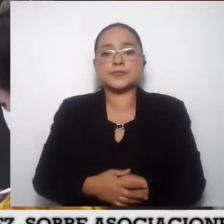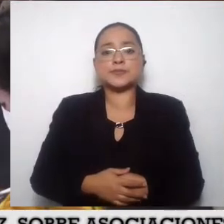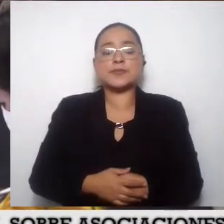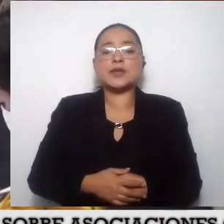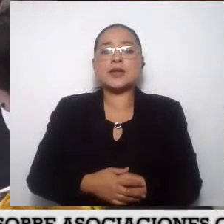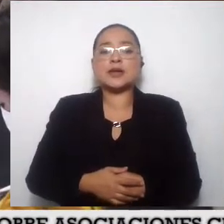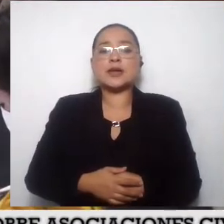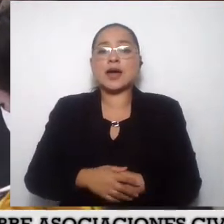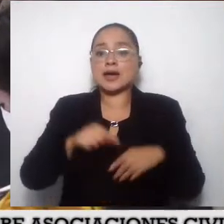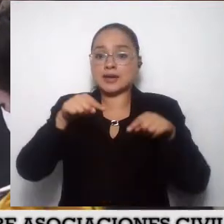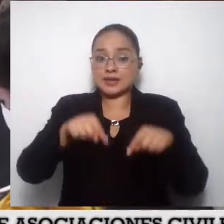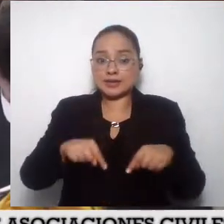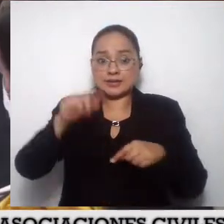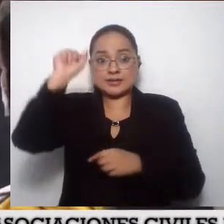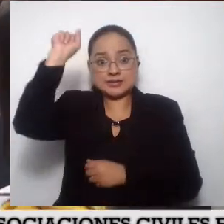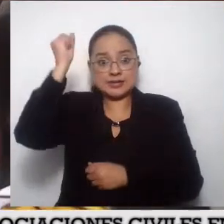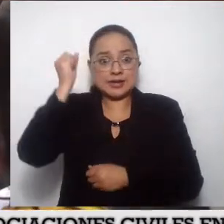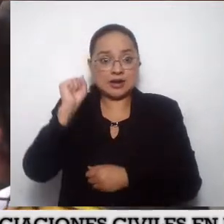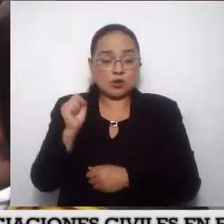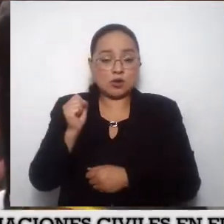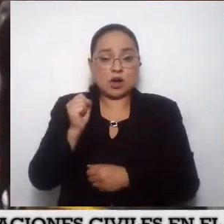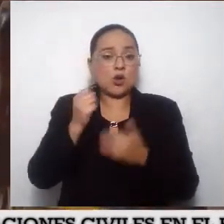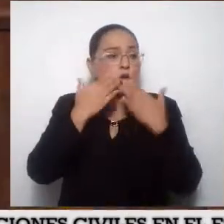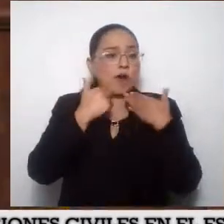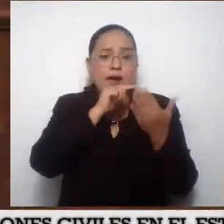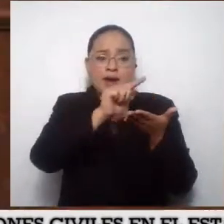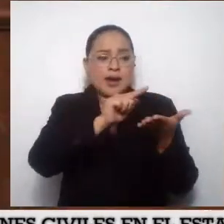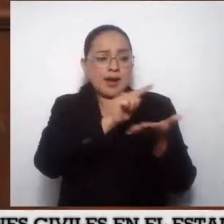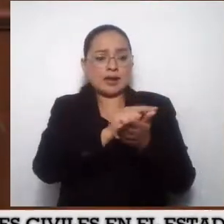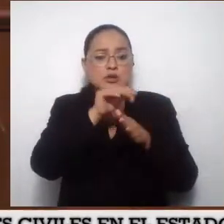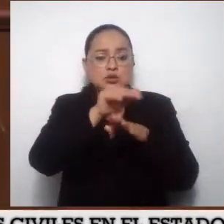Sinaloa carece de ella, carecemos de ella.